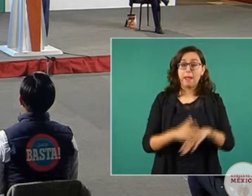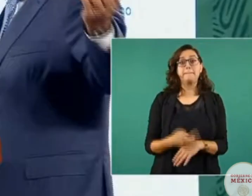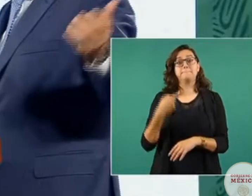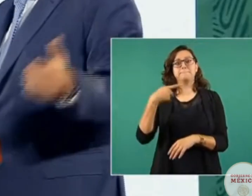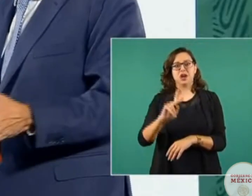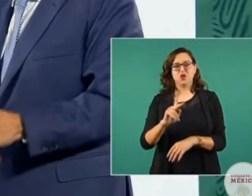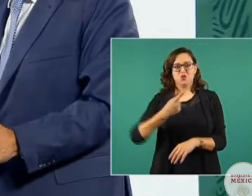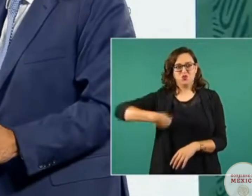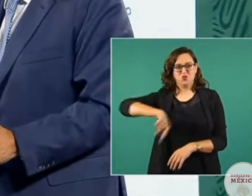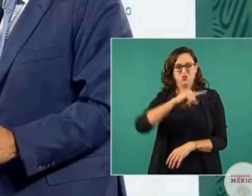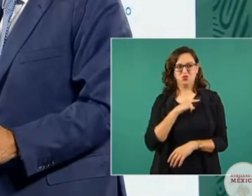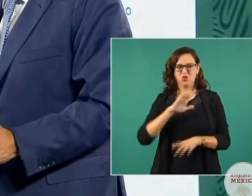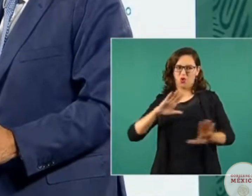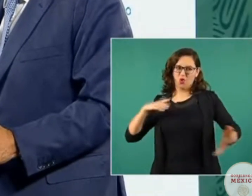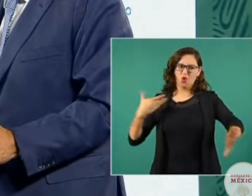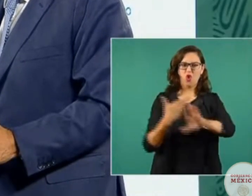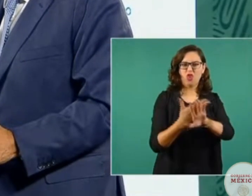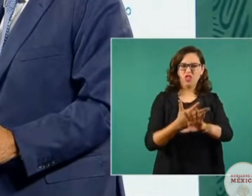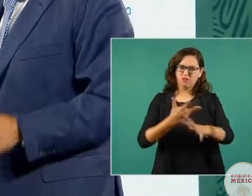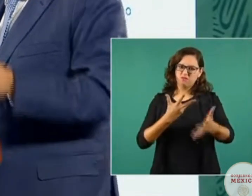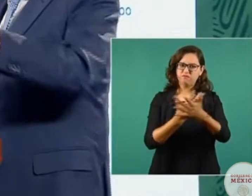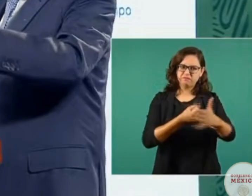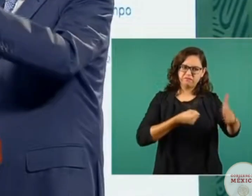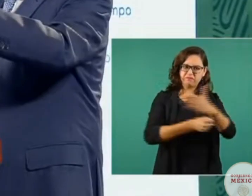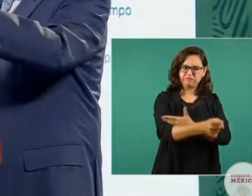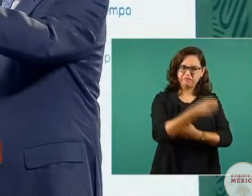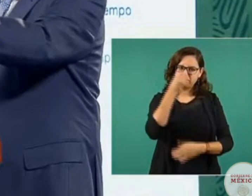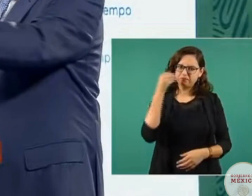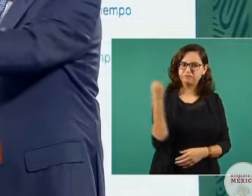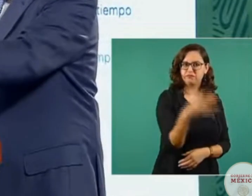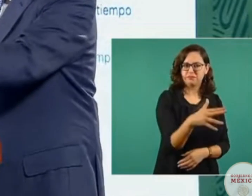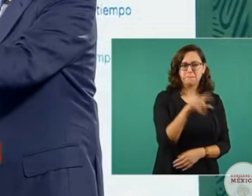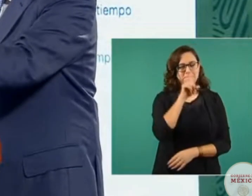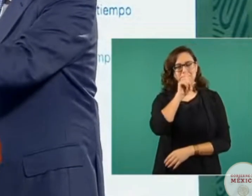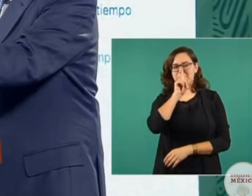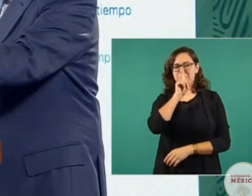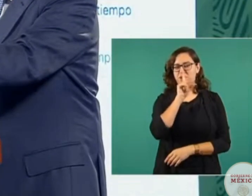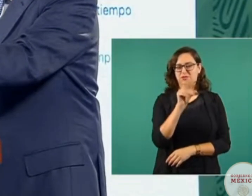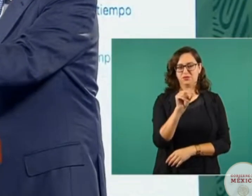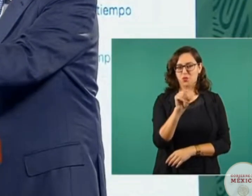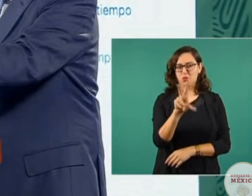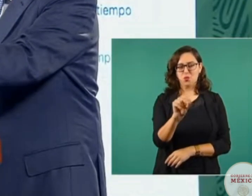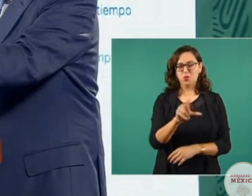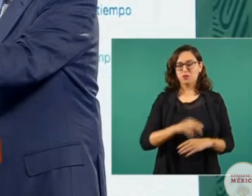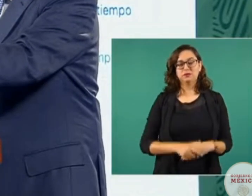Imagínense nosotros que venimos de la oposición para estar metiendo a la cárcel